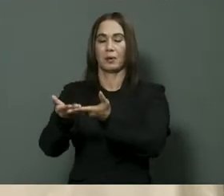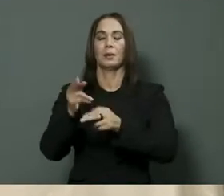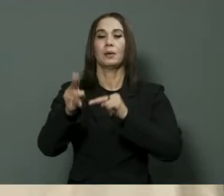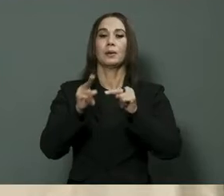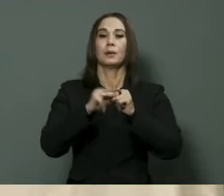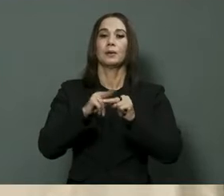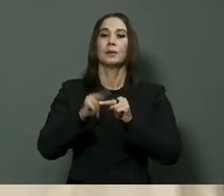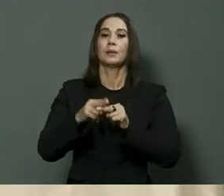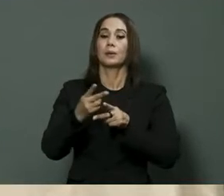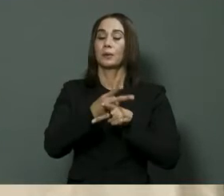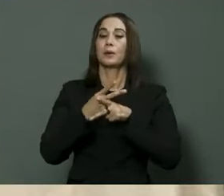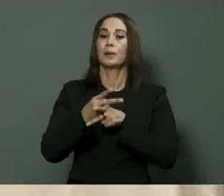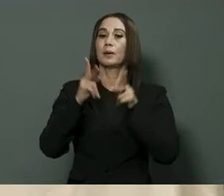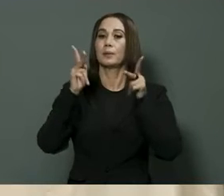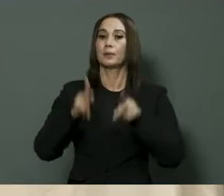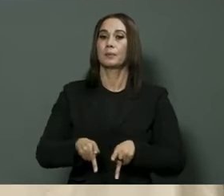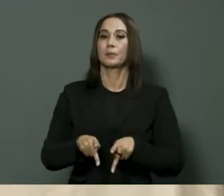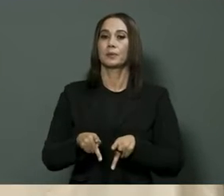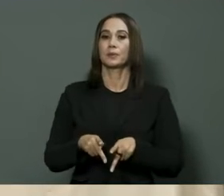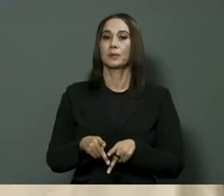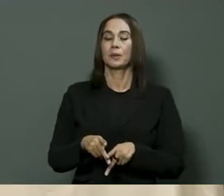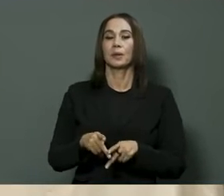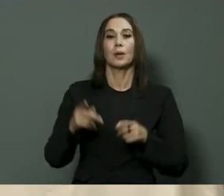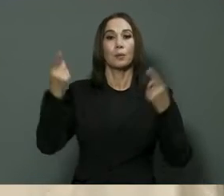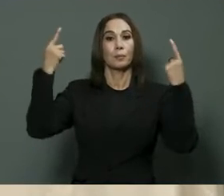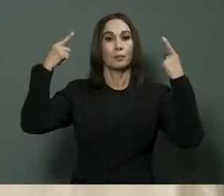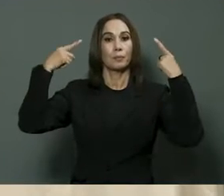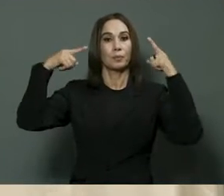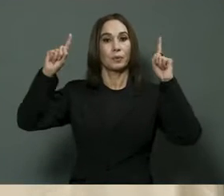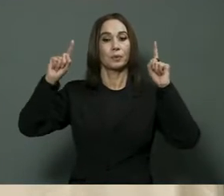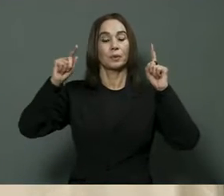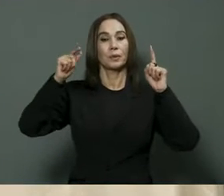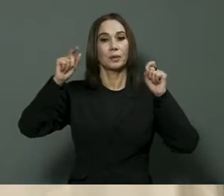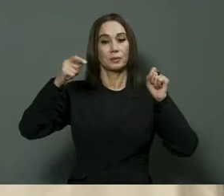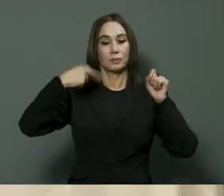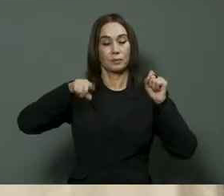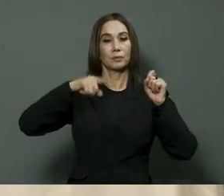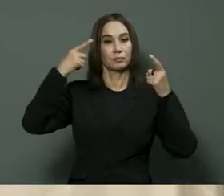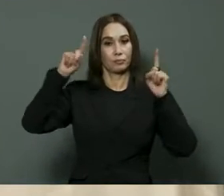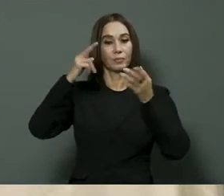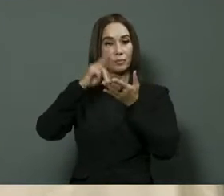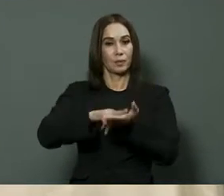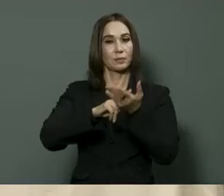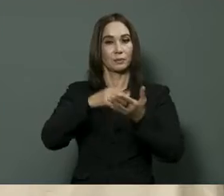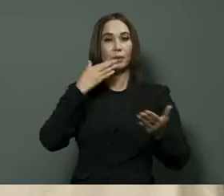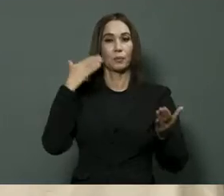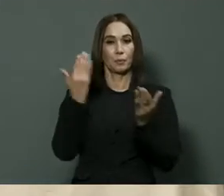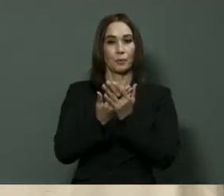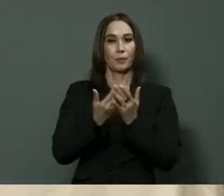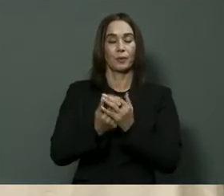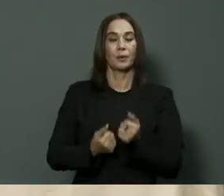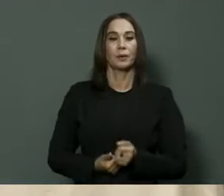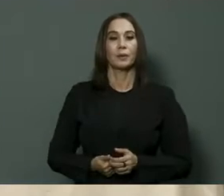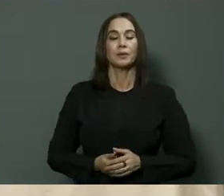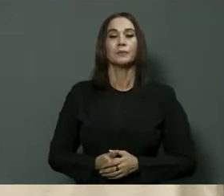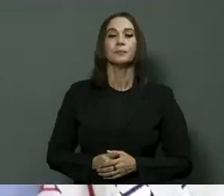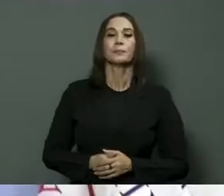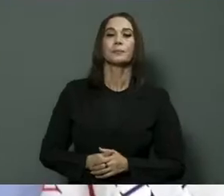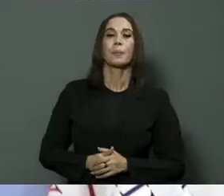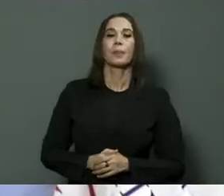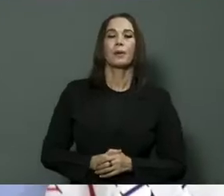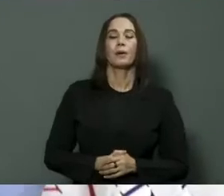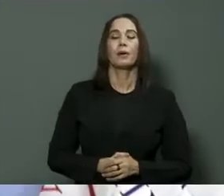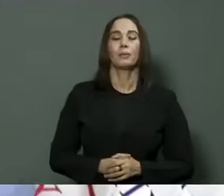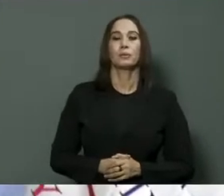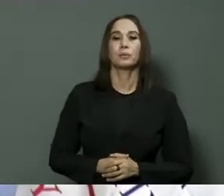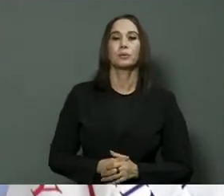de Seguridad Ciudadana, que con tantos éxitos hemos logrado resultados altamente satisfactorios. Estos